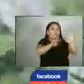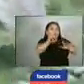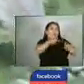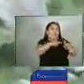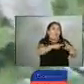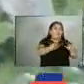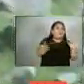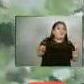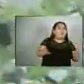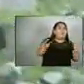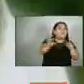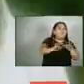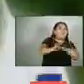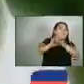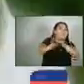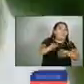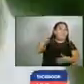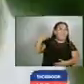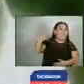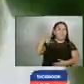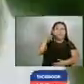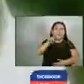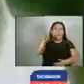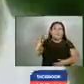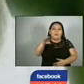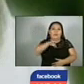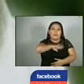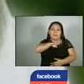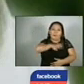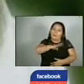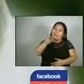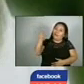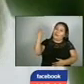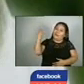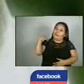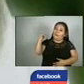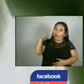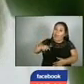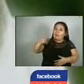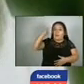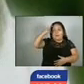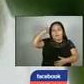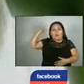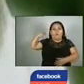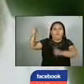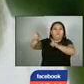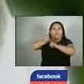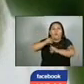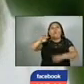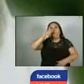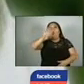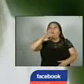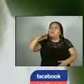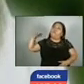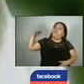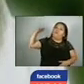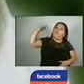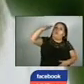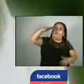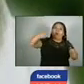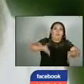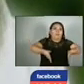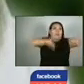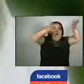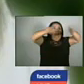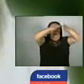a coordinar los ataques del 11 de septiembre del 2001 en los que secuestraron 4 aviones civiles que estrellaron contra